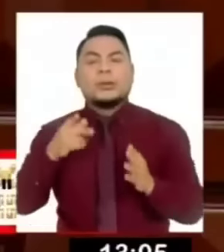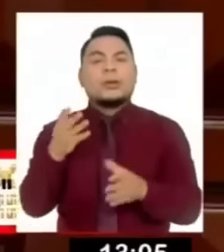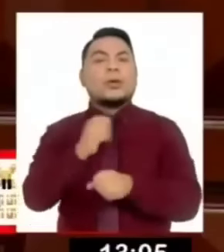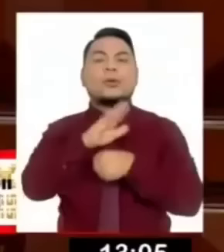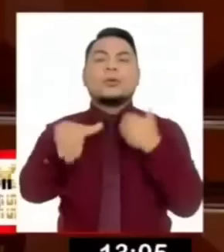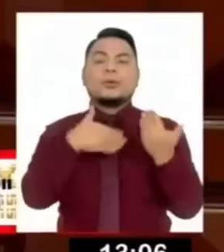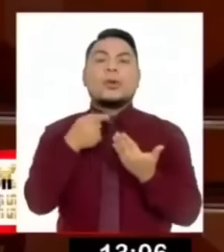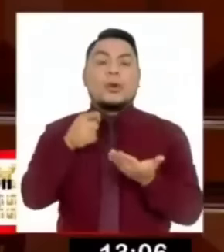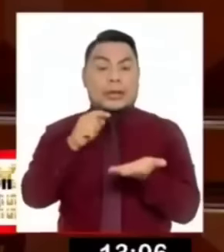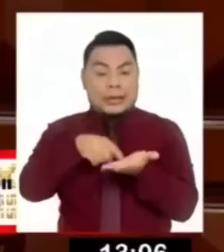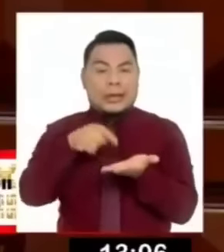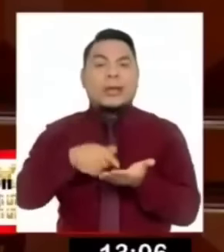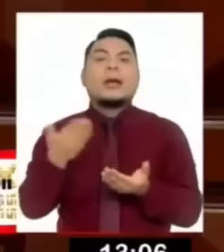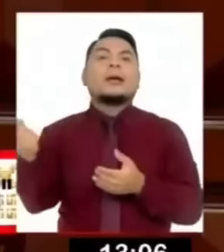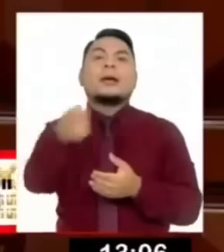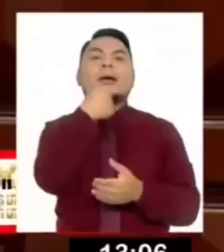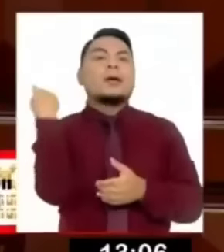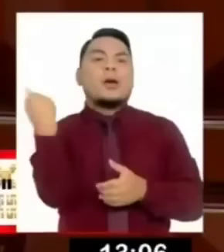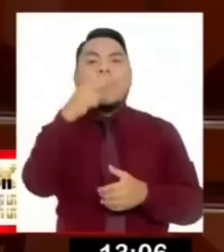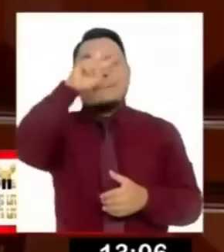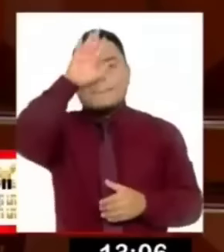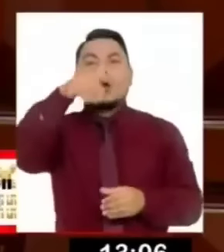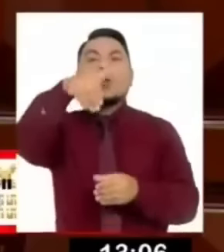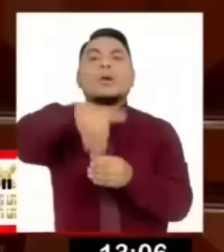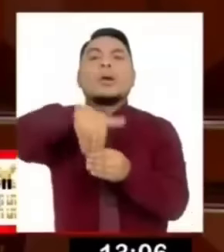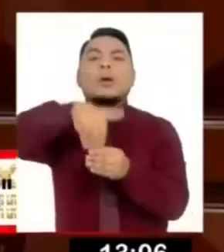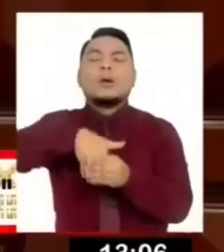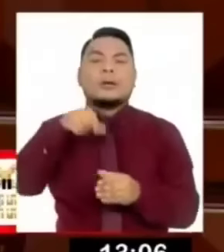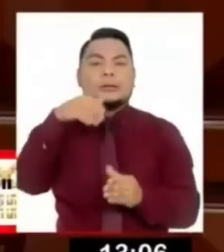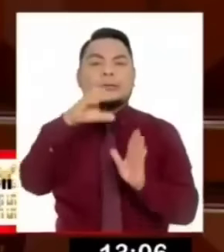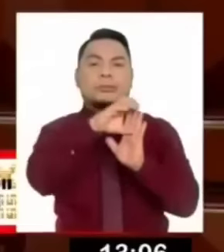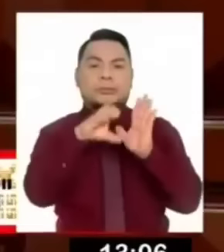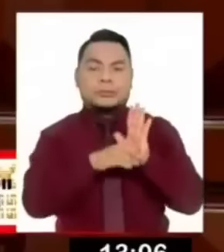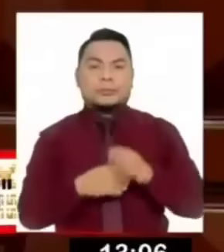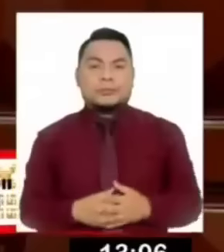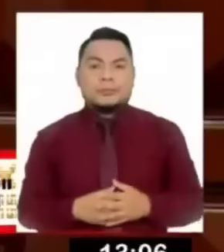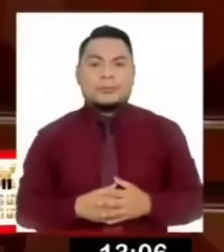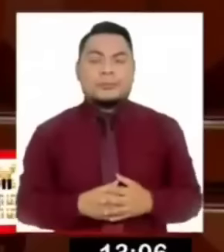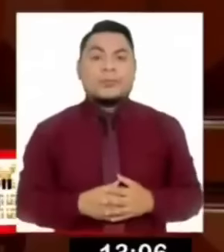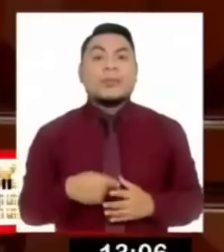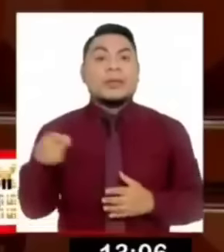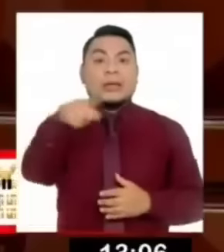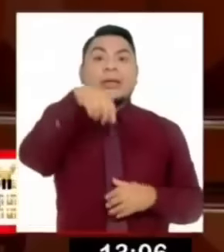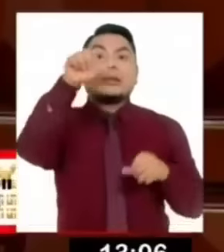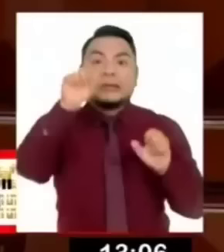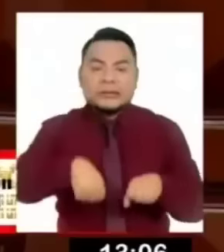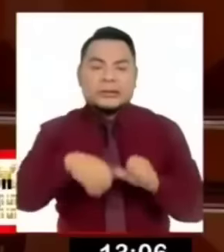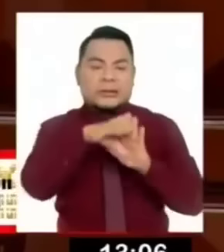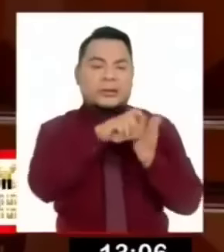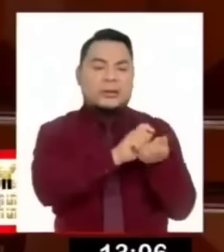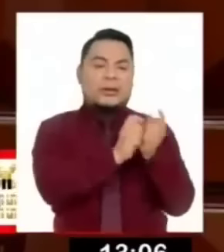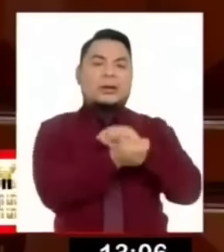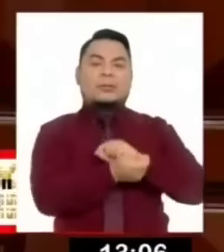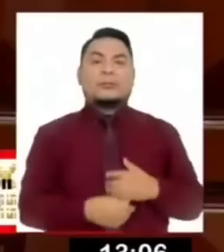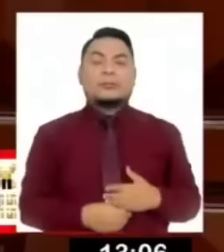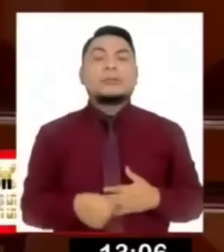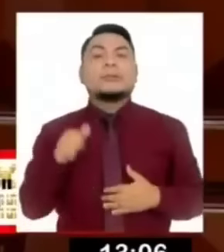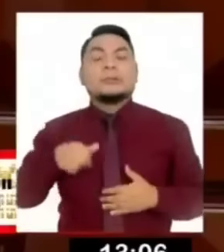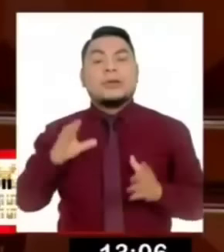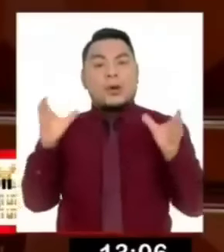sometido a referéndum, cumpliendo este encargo, deberá disolverse. La Asamblea Constituyente del Bicentenario,